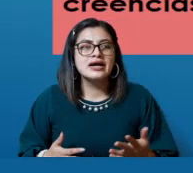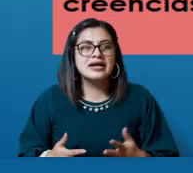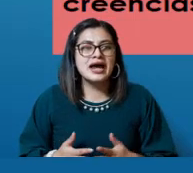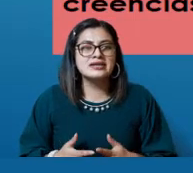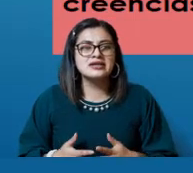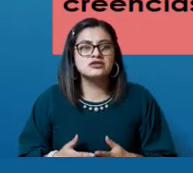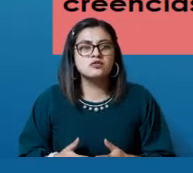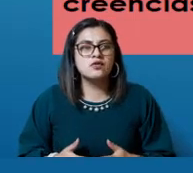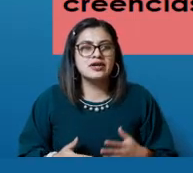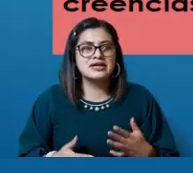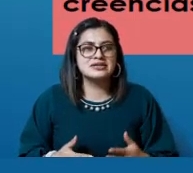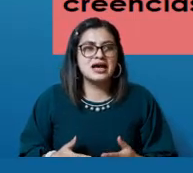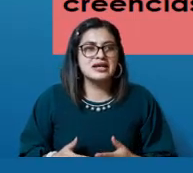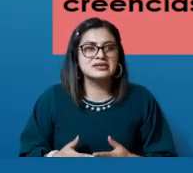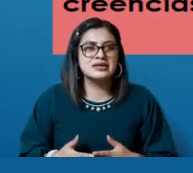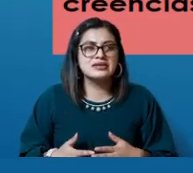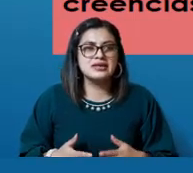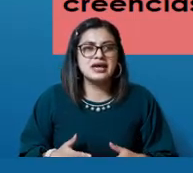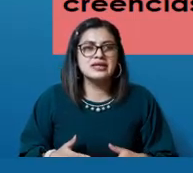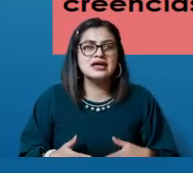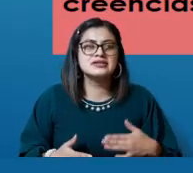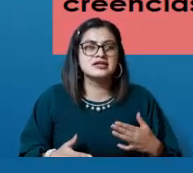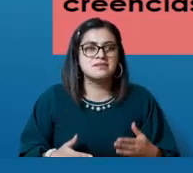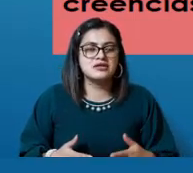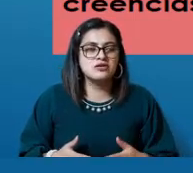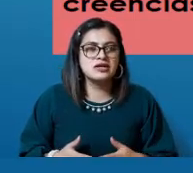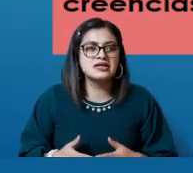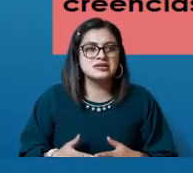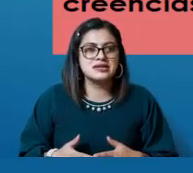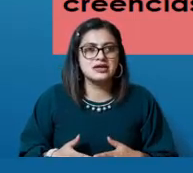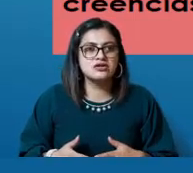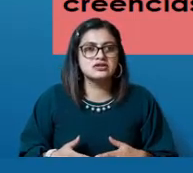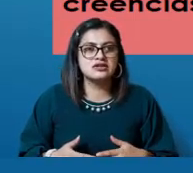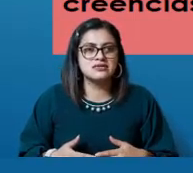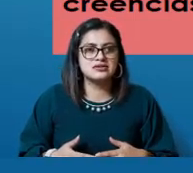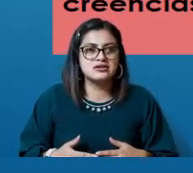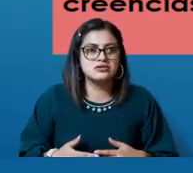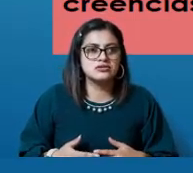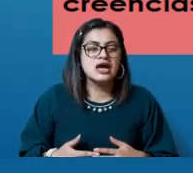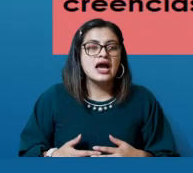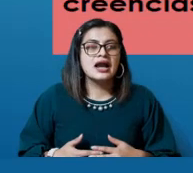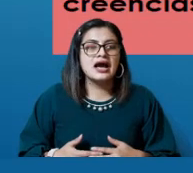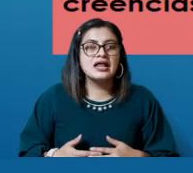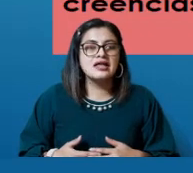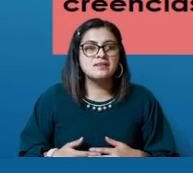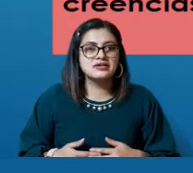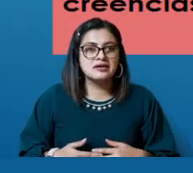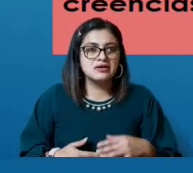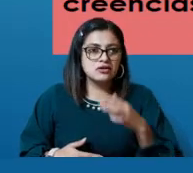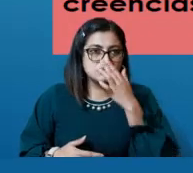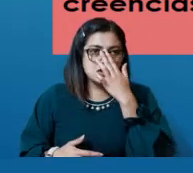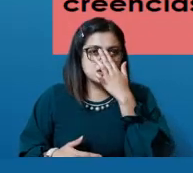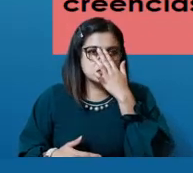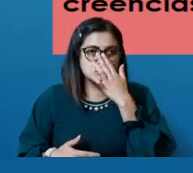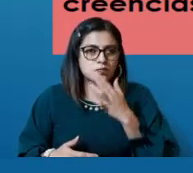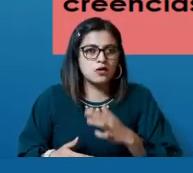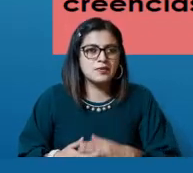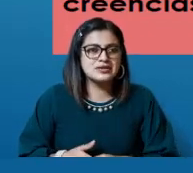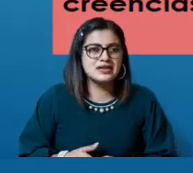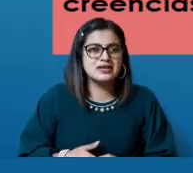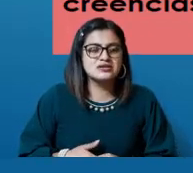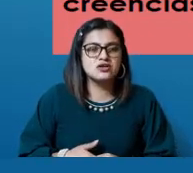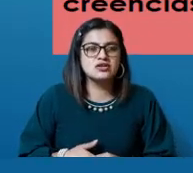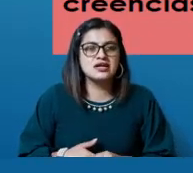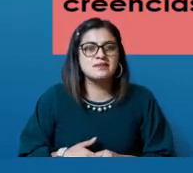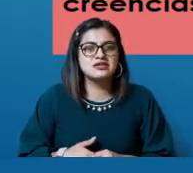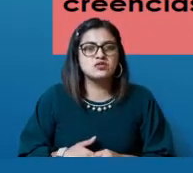cuatro grandes grupos raciales: indígenas, españoles, negros y mestizos. Cada departamento tiene sus